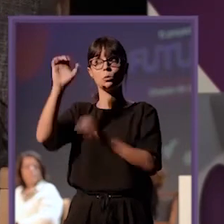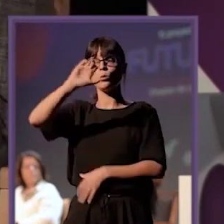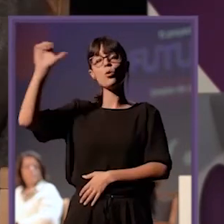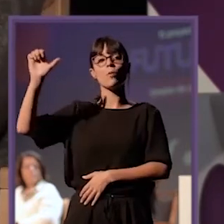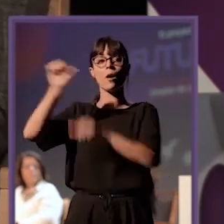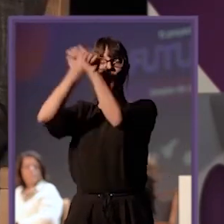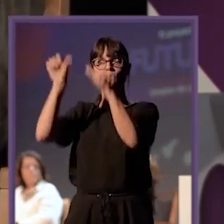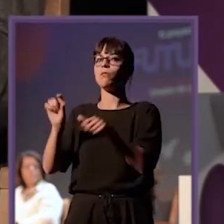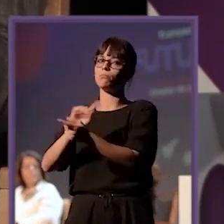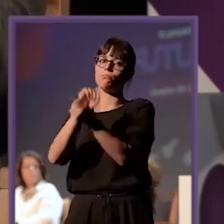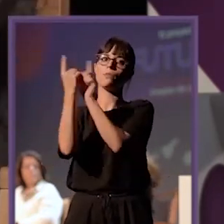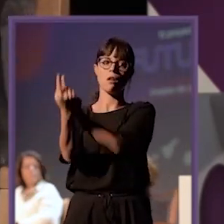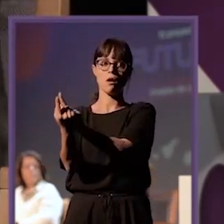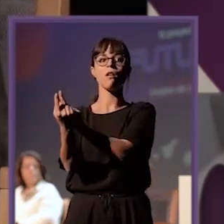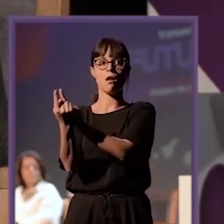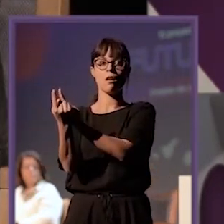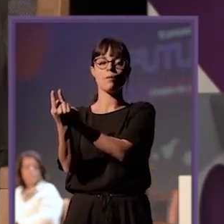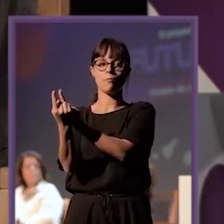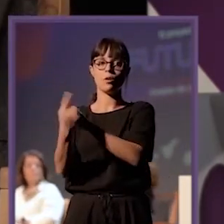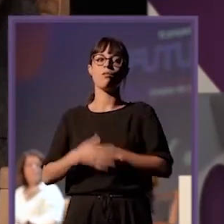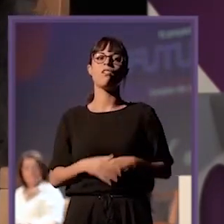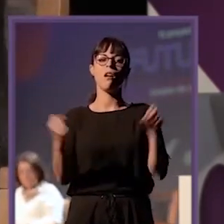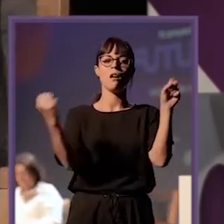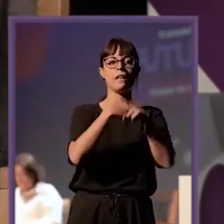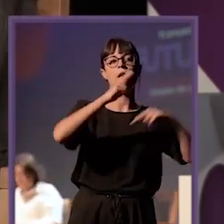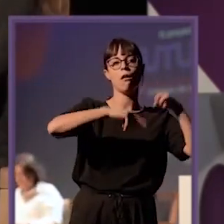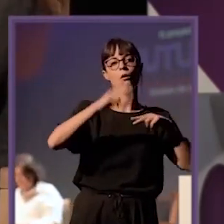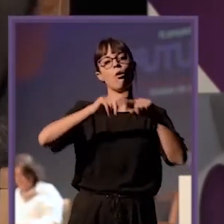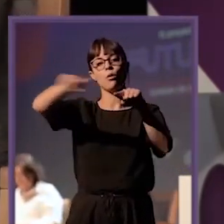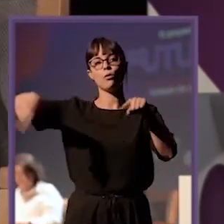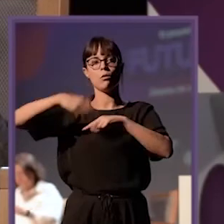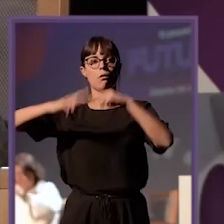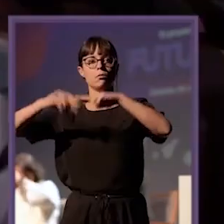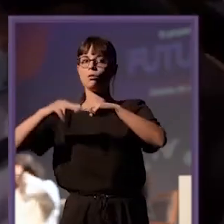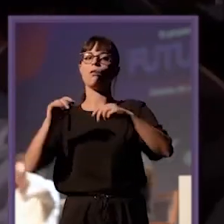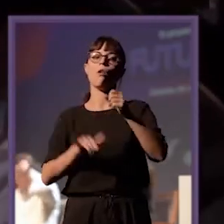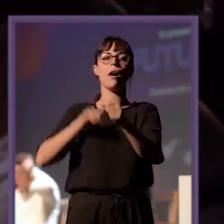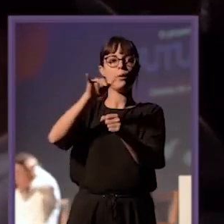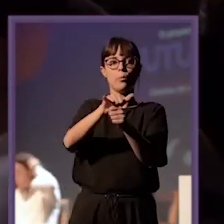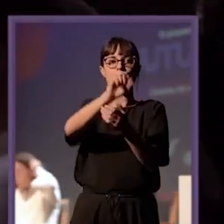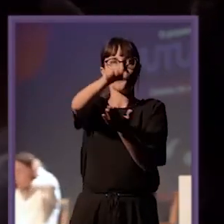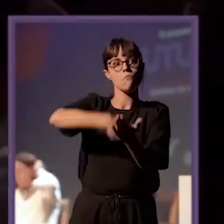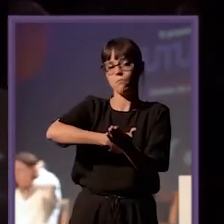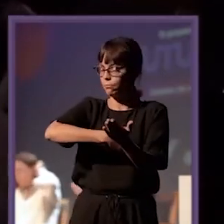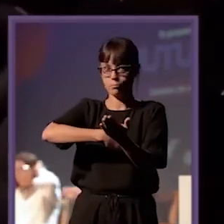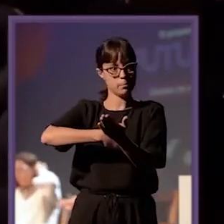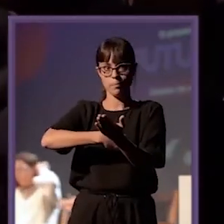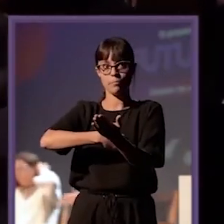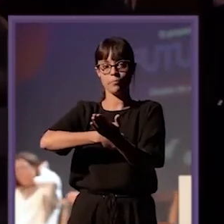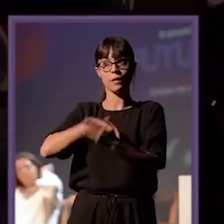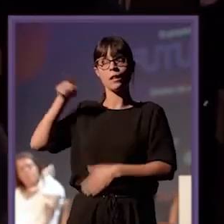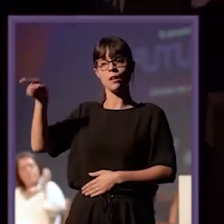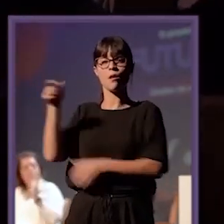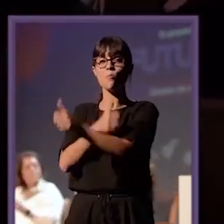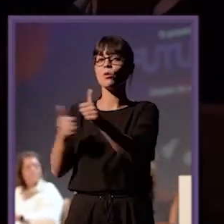Unión Europea no apuesta ni por carreteras, ni por rotondas, ni por aeropuertos sin aviones, apuesta por un cuidado de las